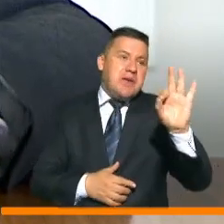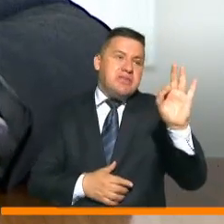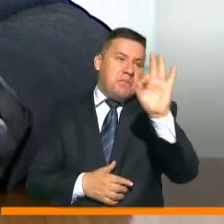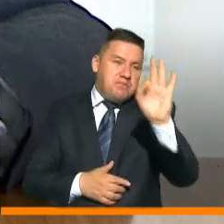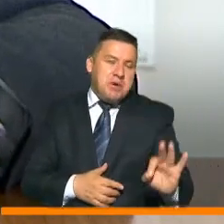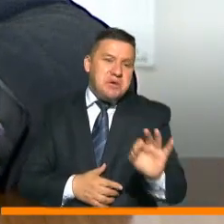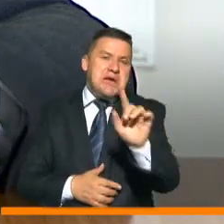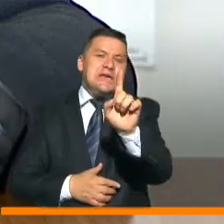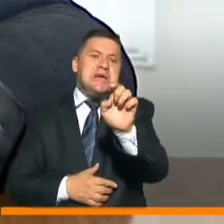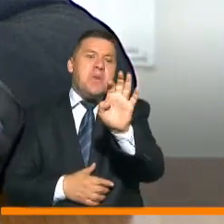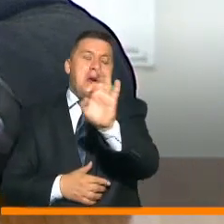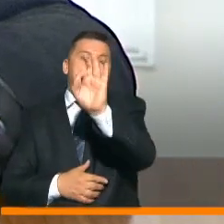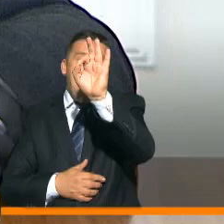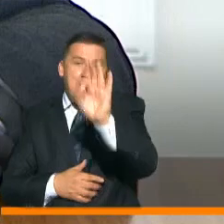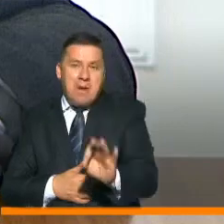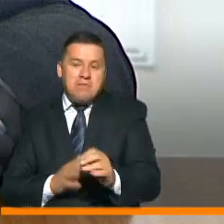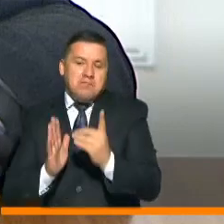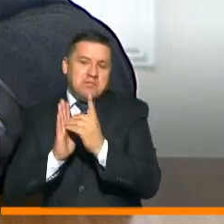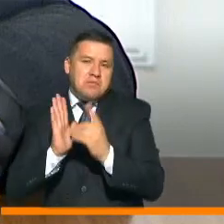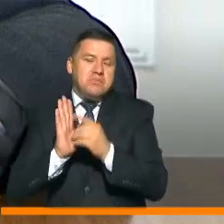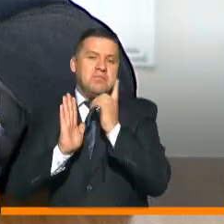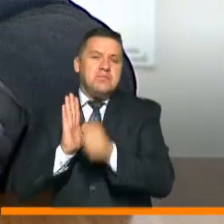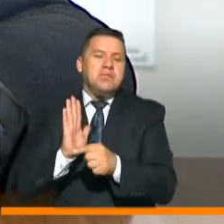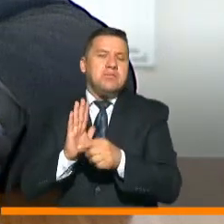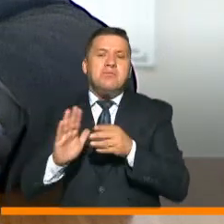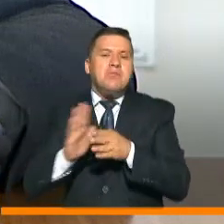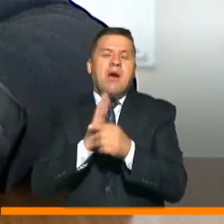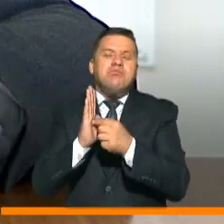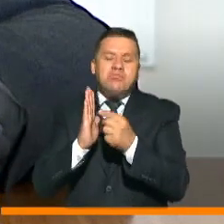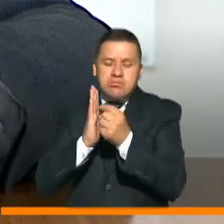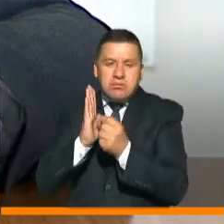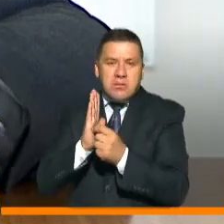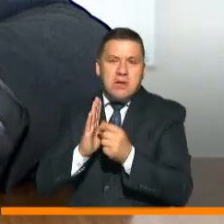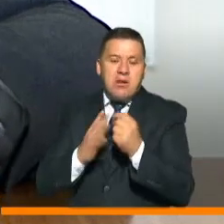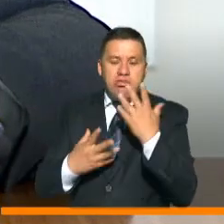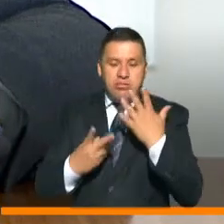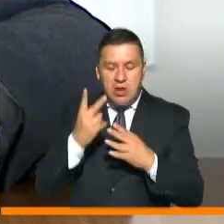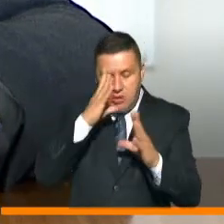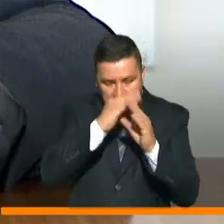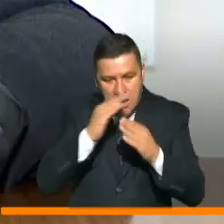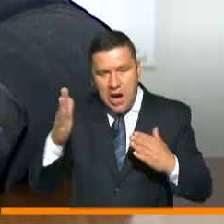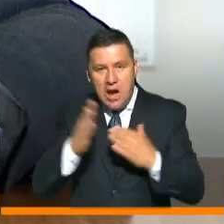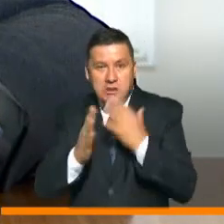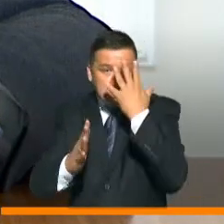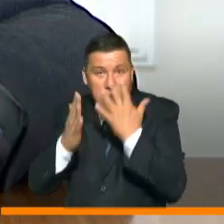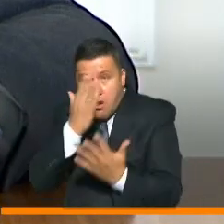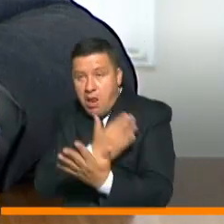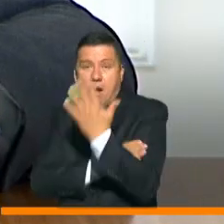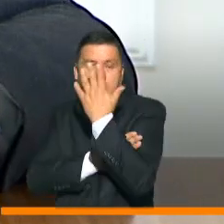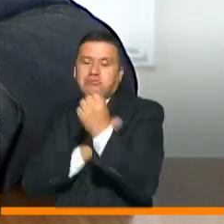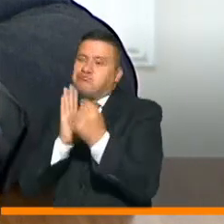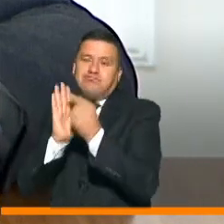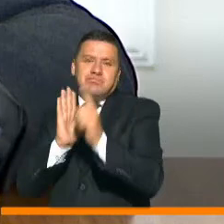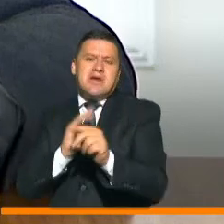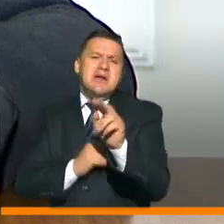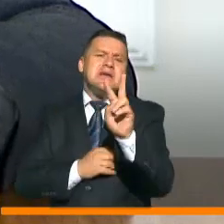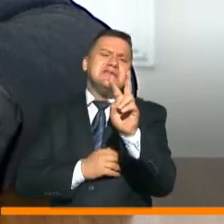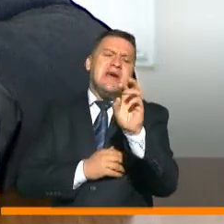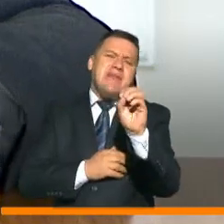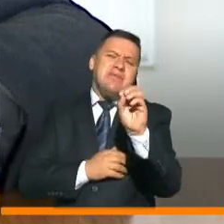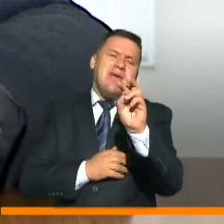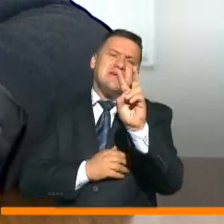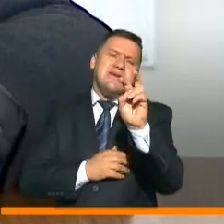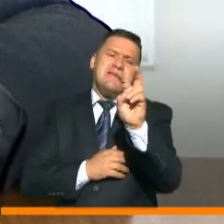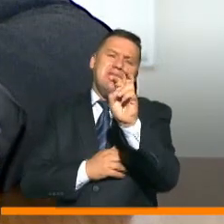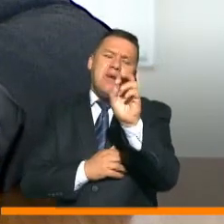y el 69% se establece una restricción a la movilidad desde las 12 de la noche hasta las 5 de la mañana, entre un 70